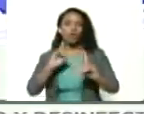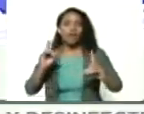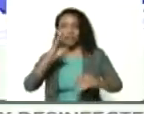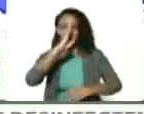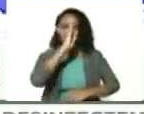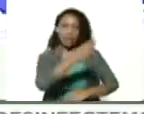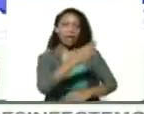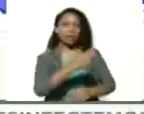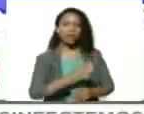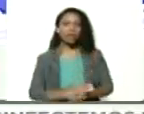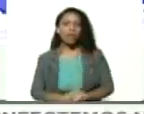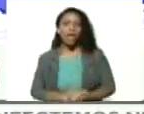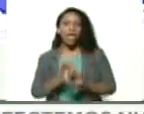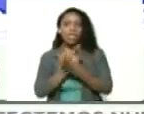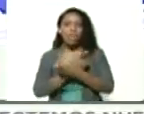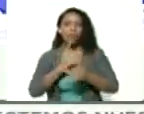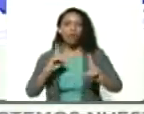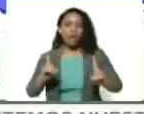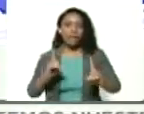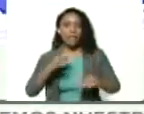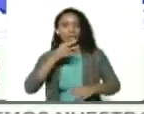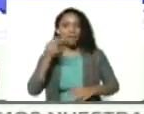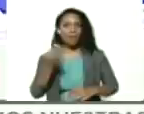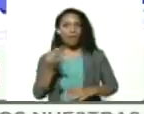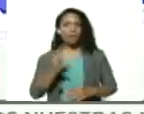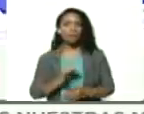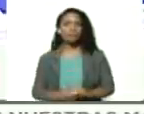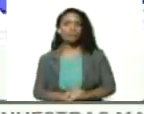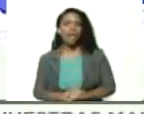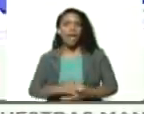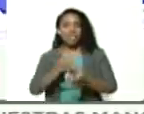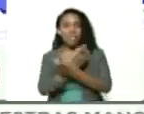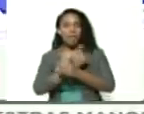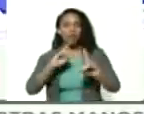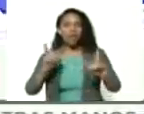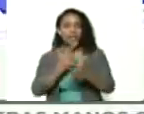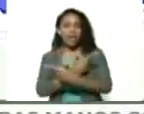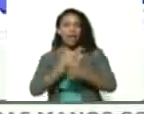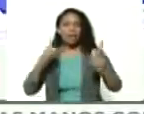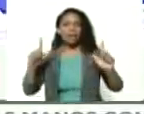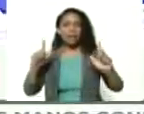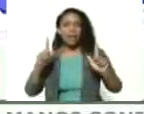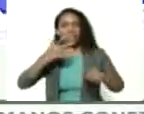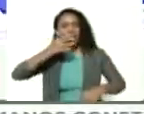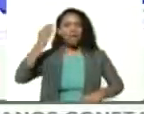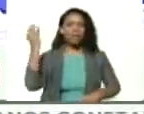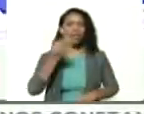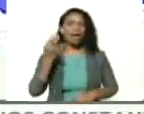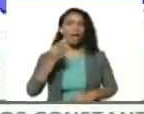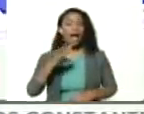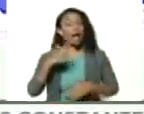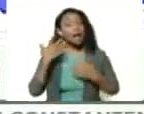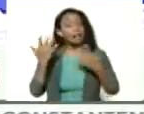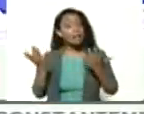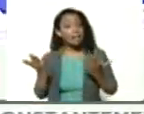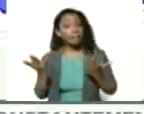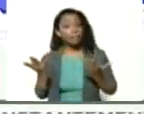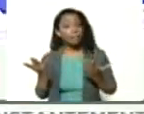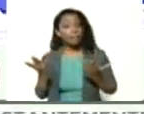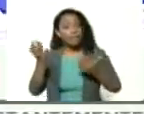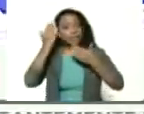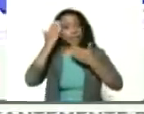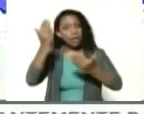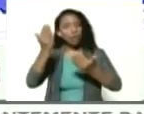directa, democracia verdadera, democracia y libertad verdadera. Así que